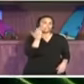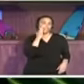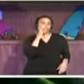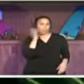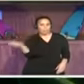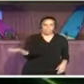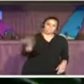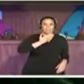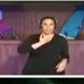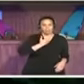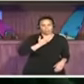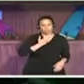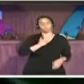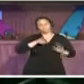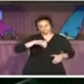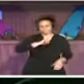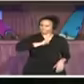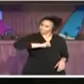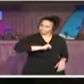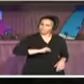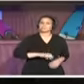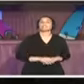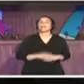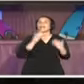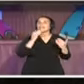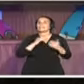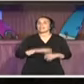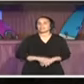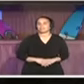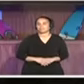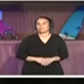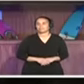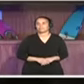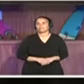la moral, se van a cagar. Gracias.